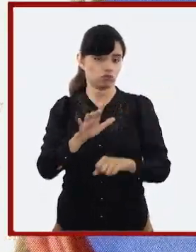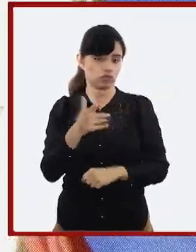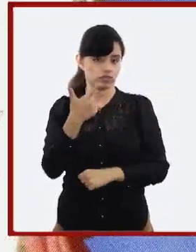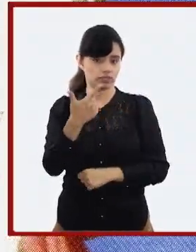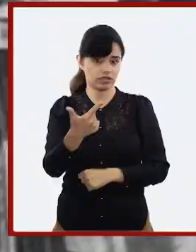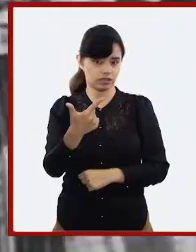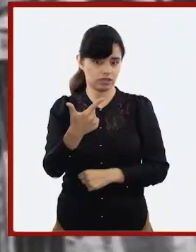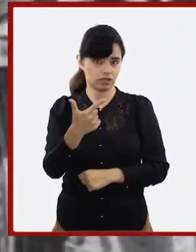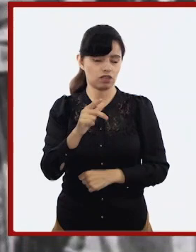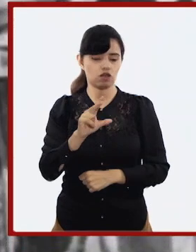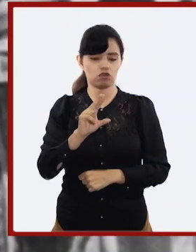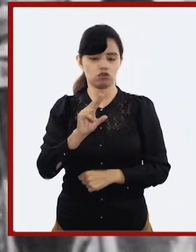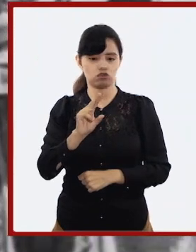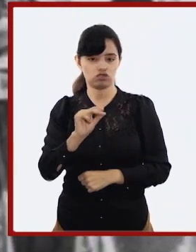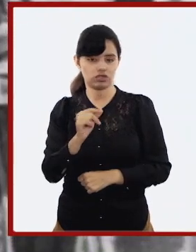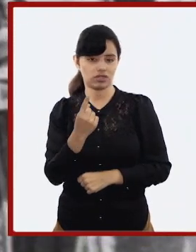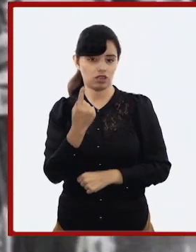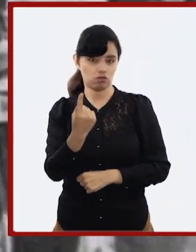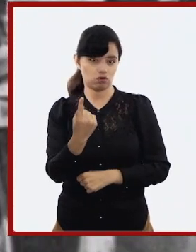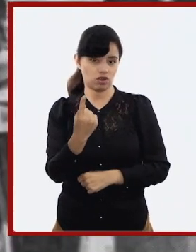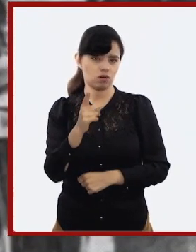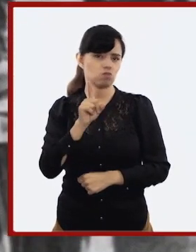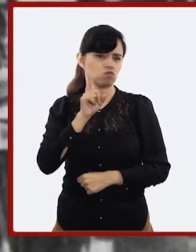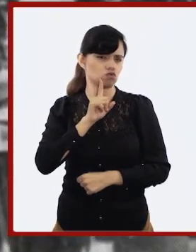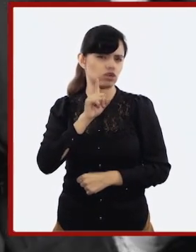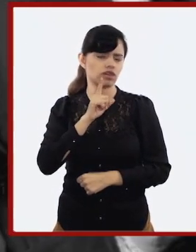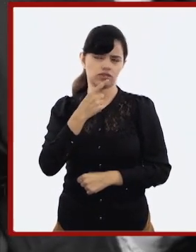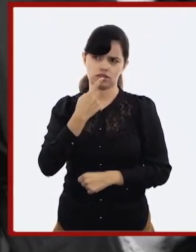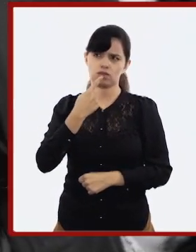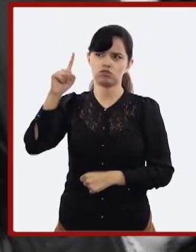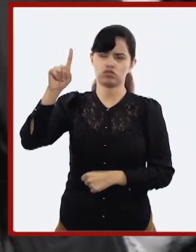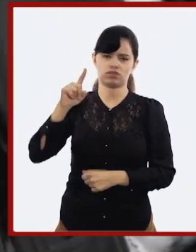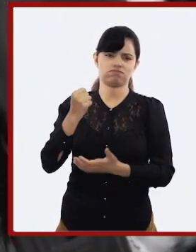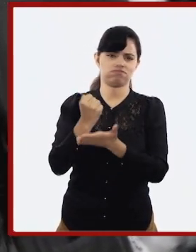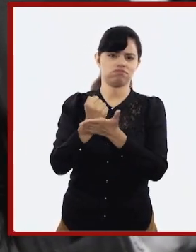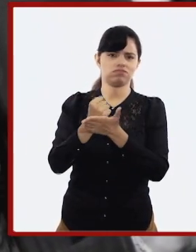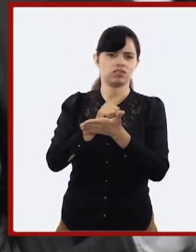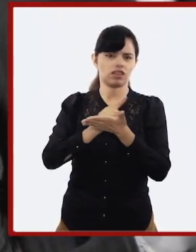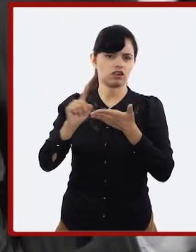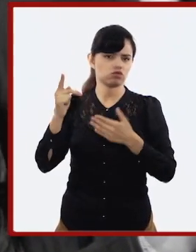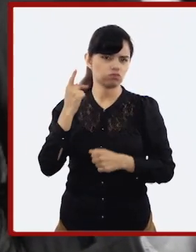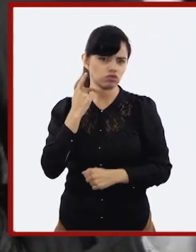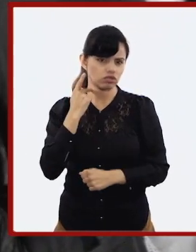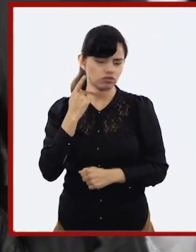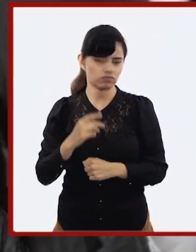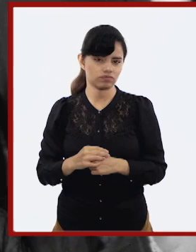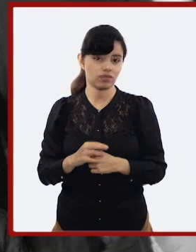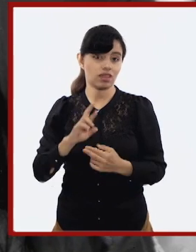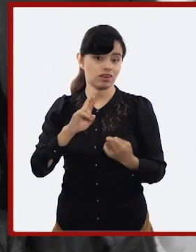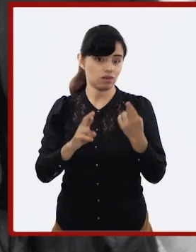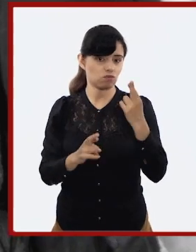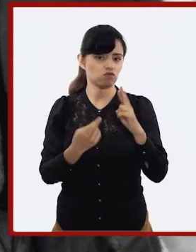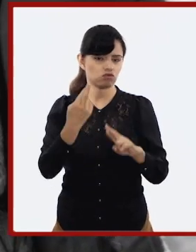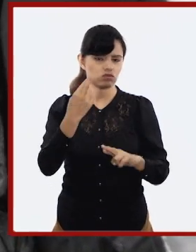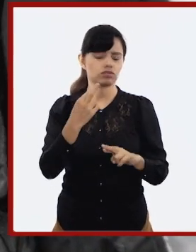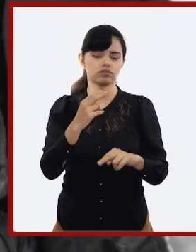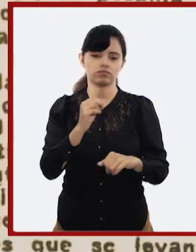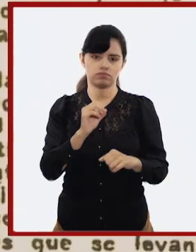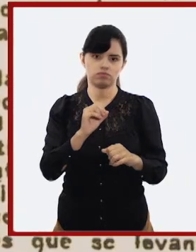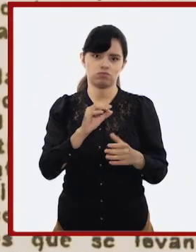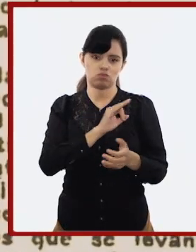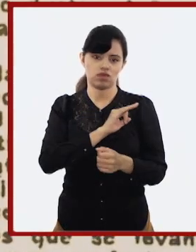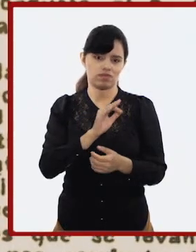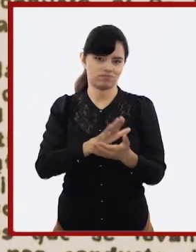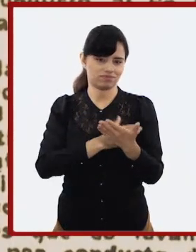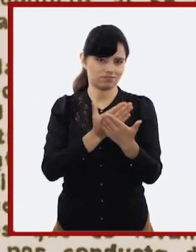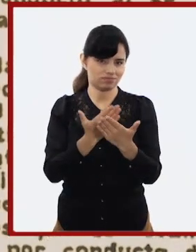fueron 81 las que demandaron sus derechos políticos. La revolución propició la organización política de las